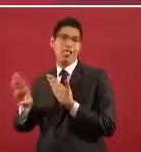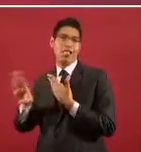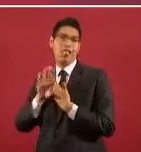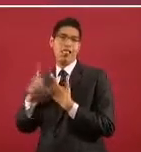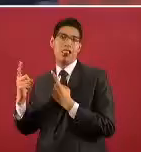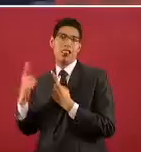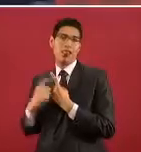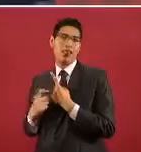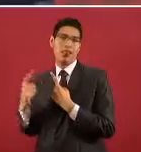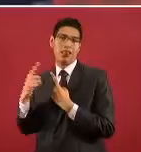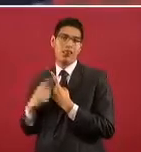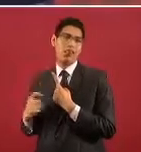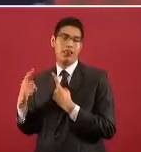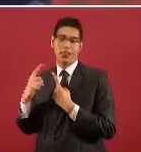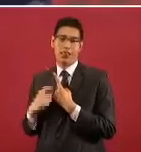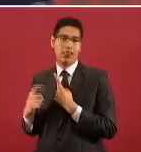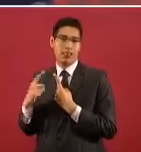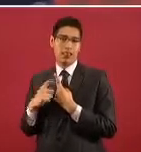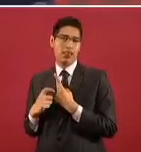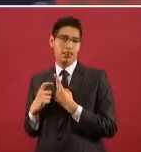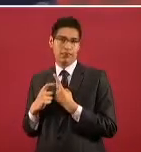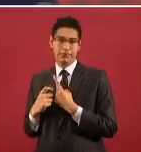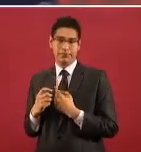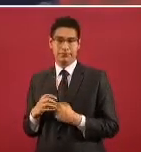me han querido destruir